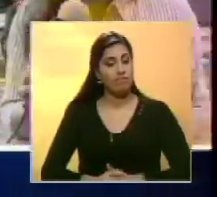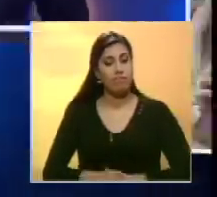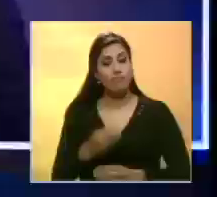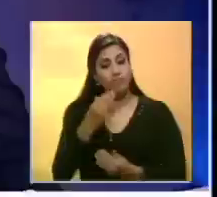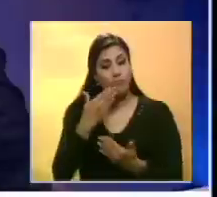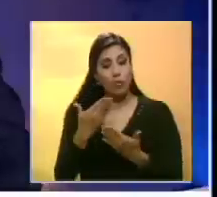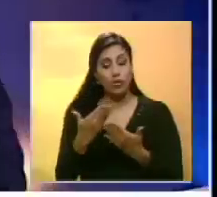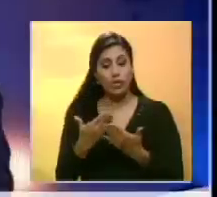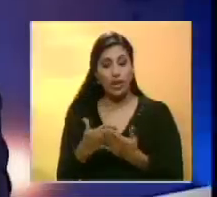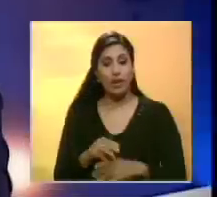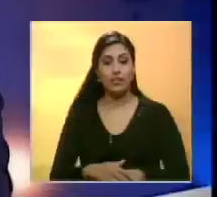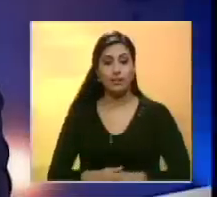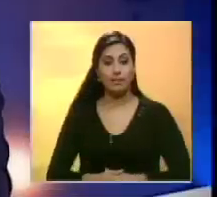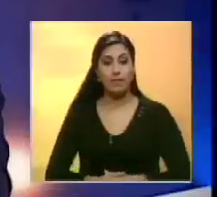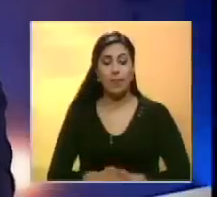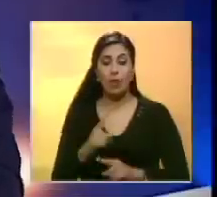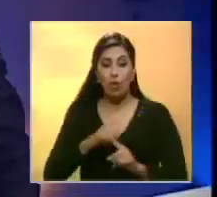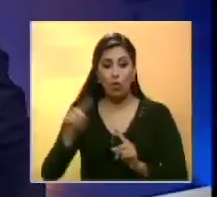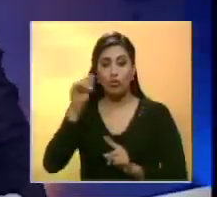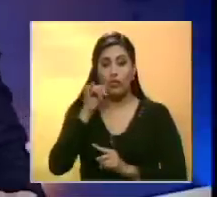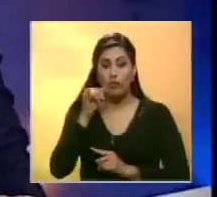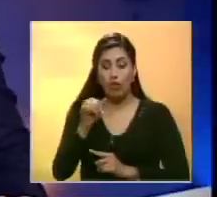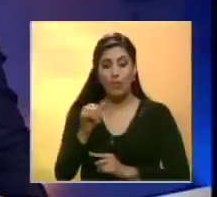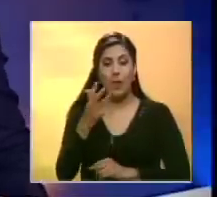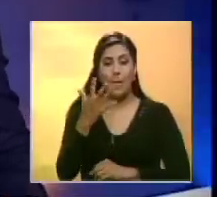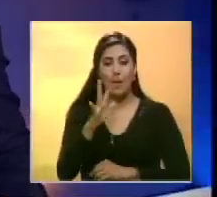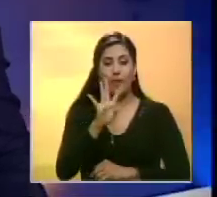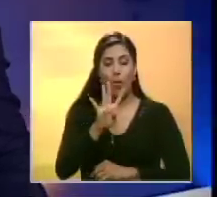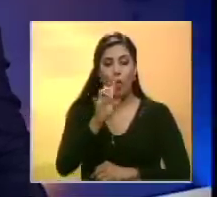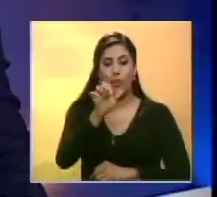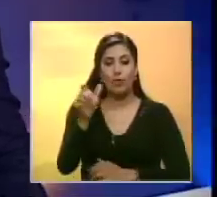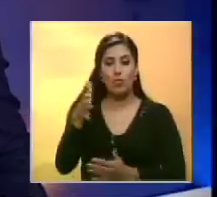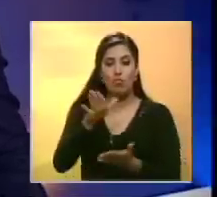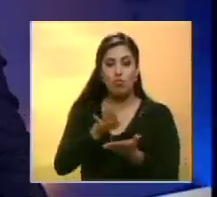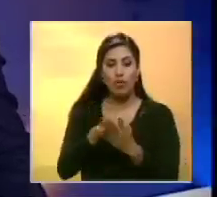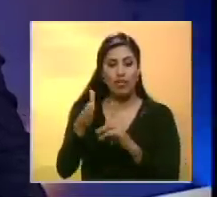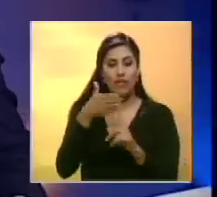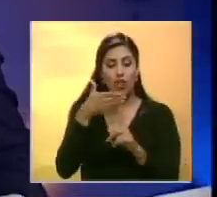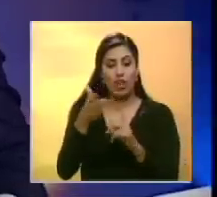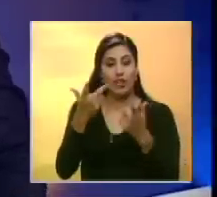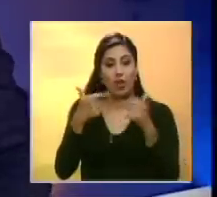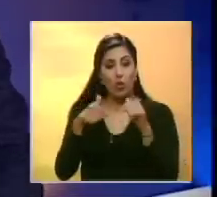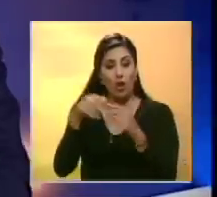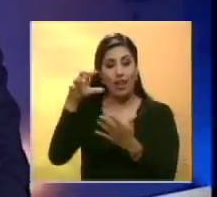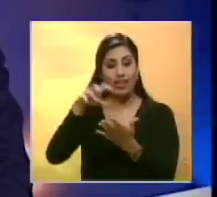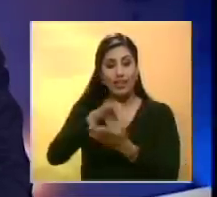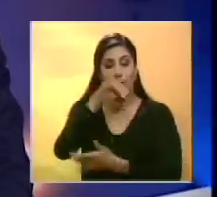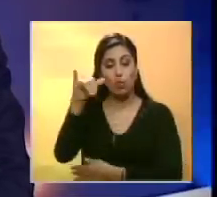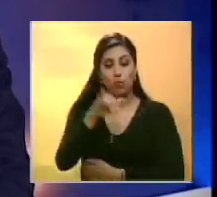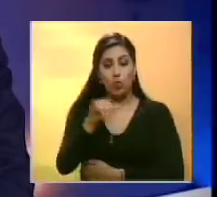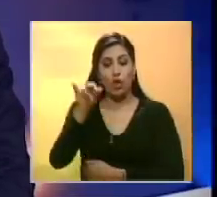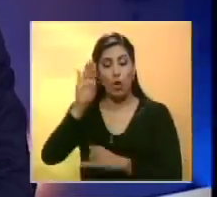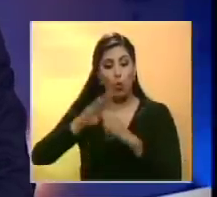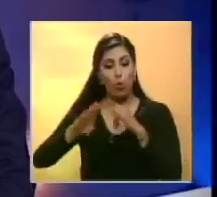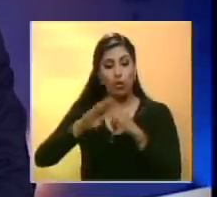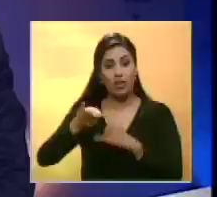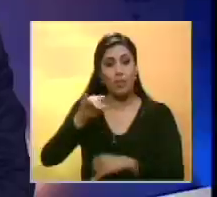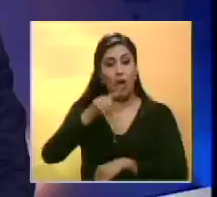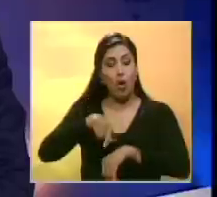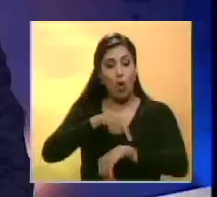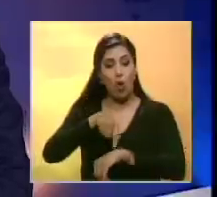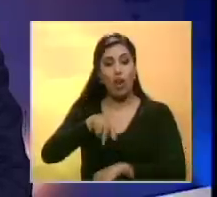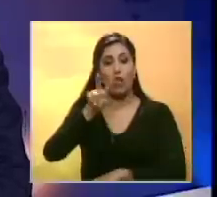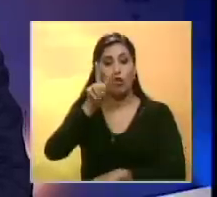Muchísimas gracias, Fabiola Yaquinto. Vamos con más información. Al menos 4 muertes violentas se registraron en el estado Zulia en las últimas horas. 2